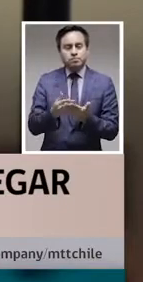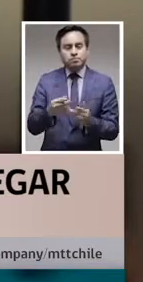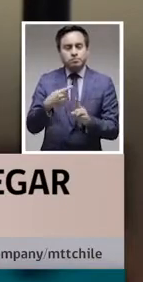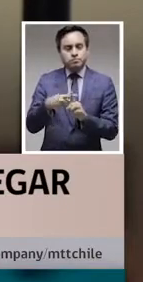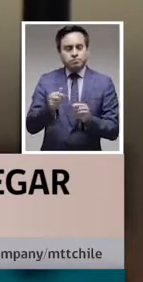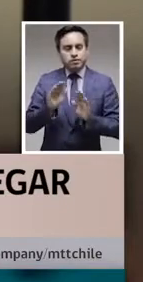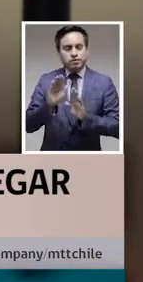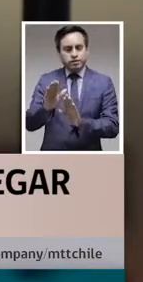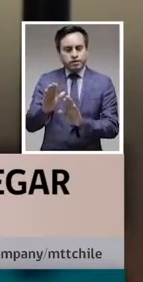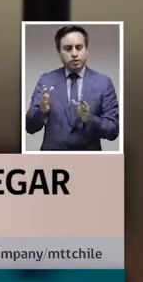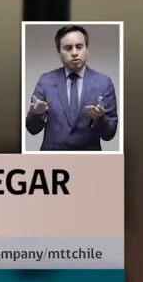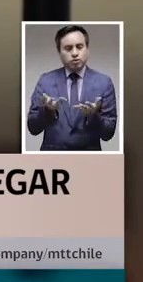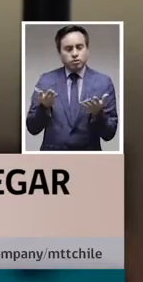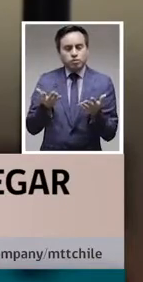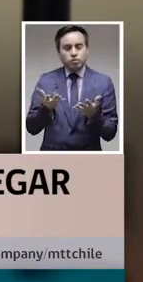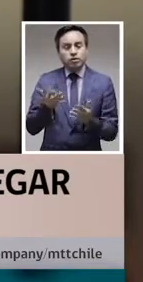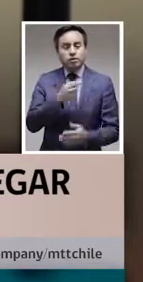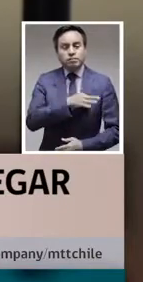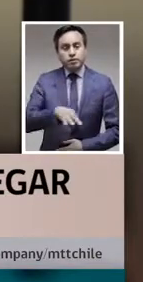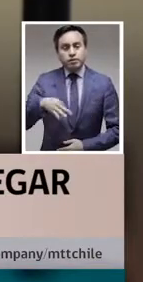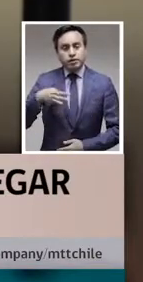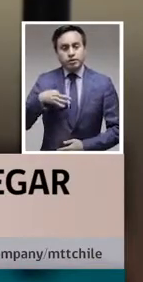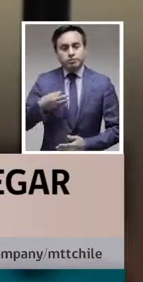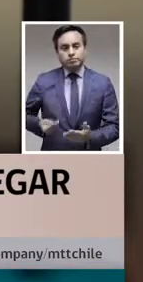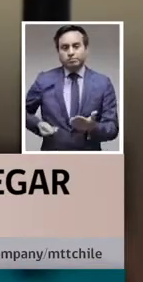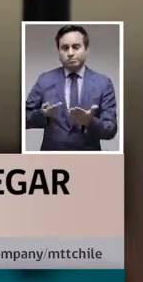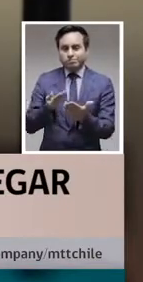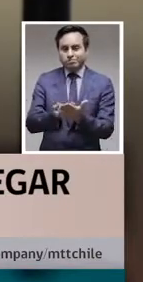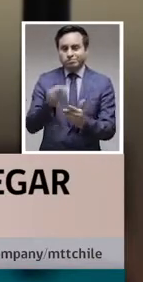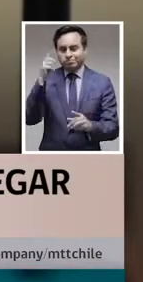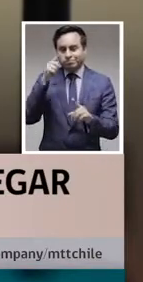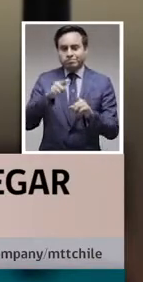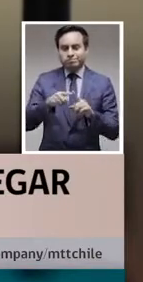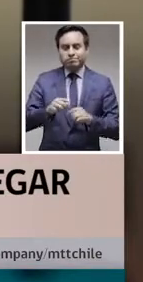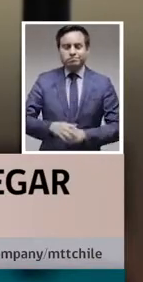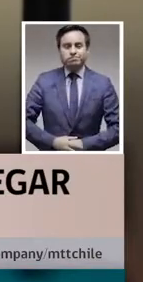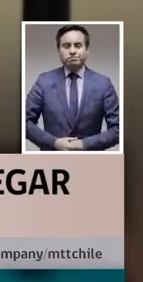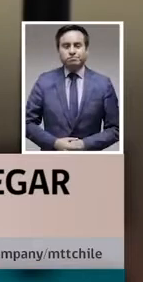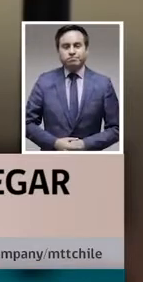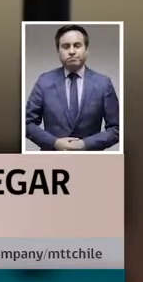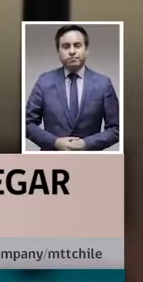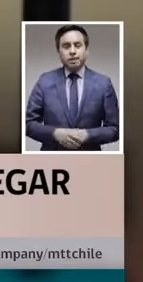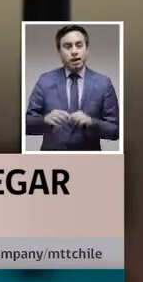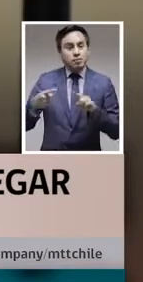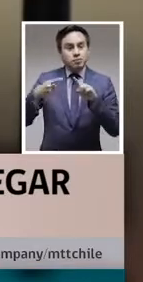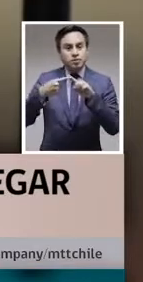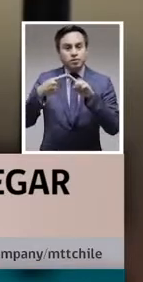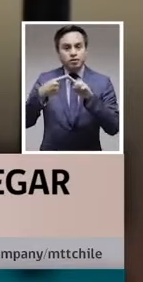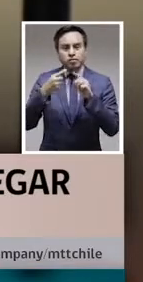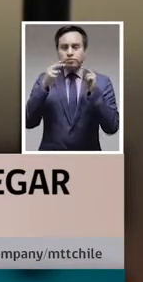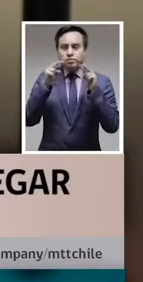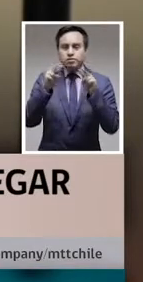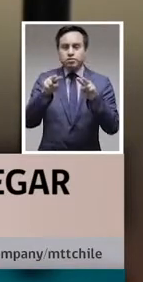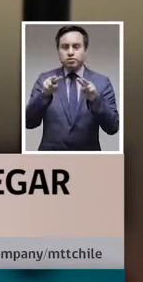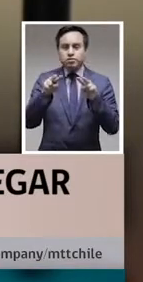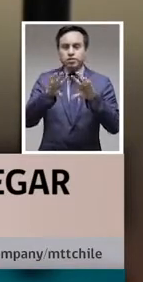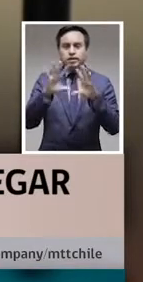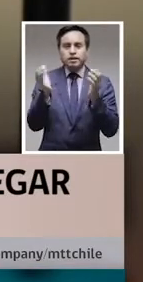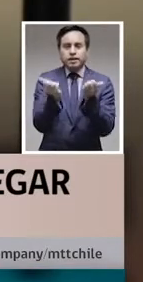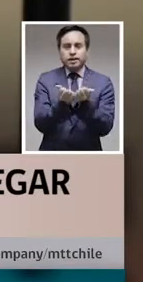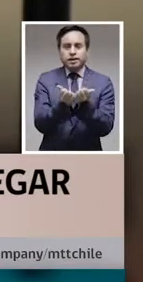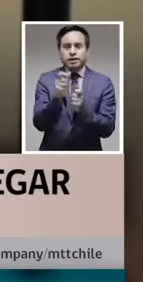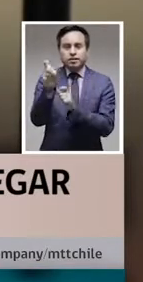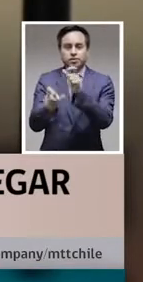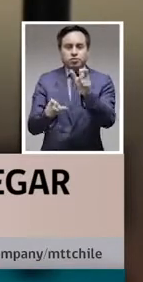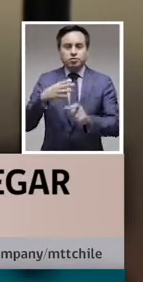Y vamos a ver en qué forma este ministerio contribuye a ese objetivo. Primero, con una visión integral de